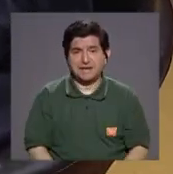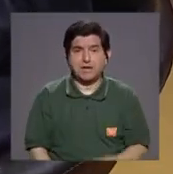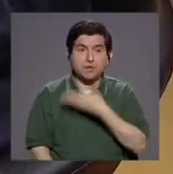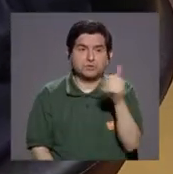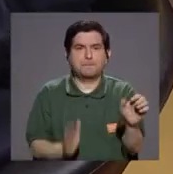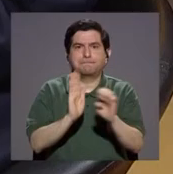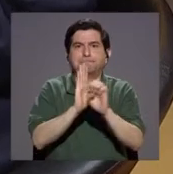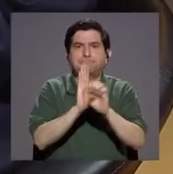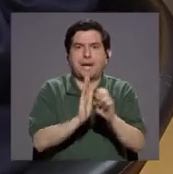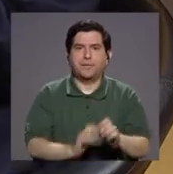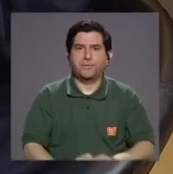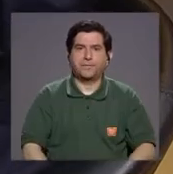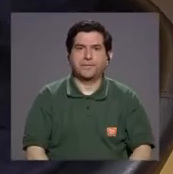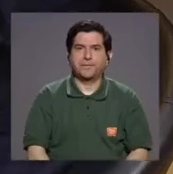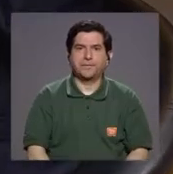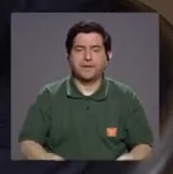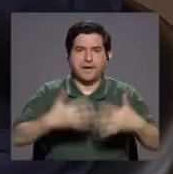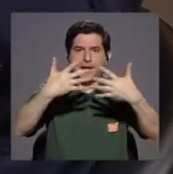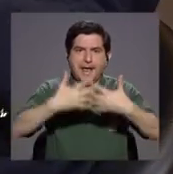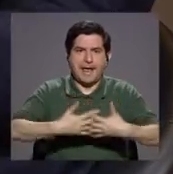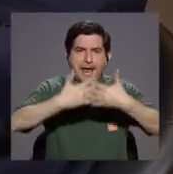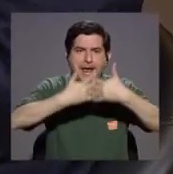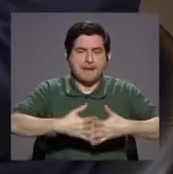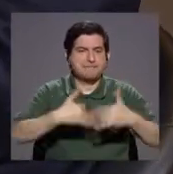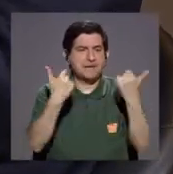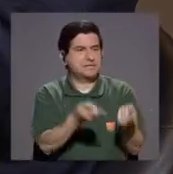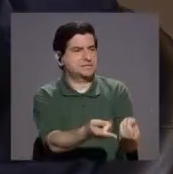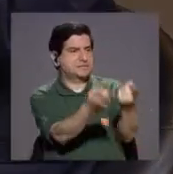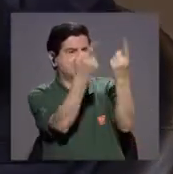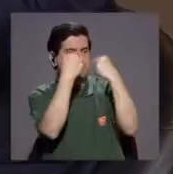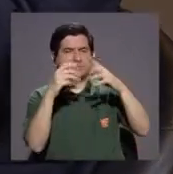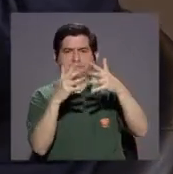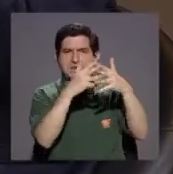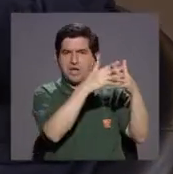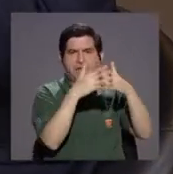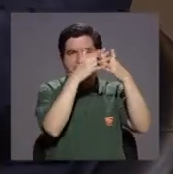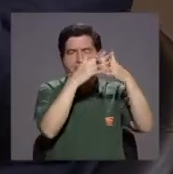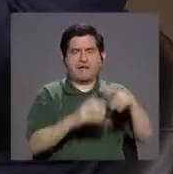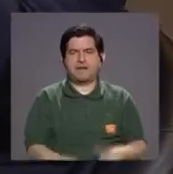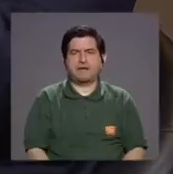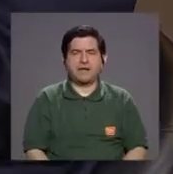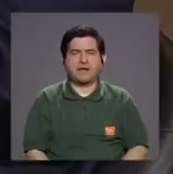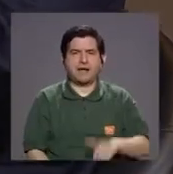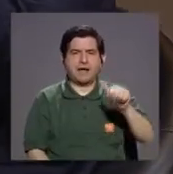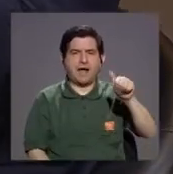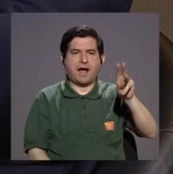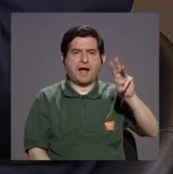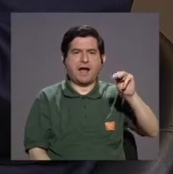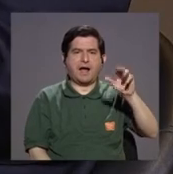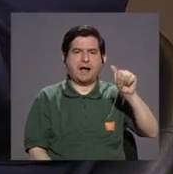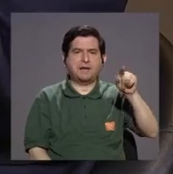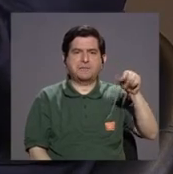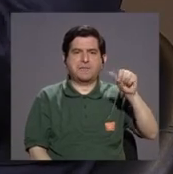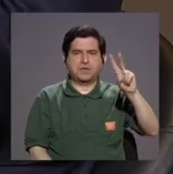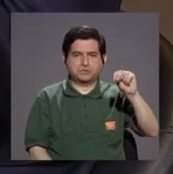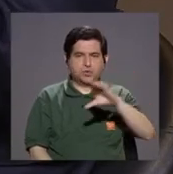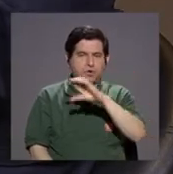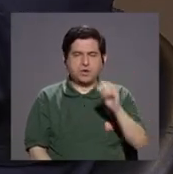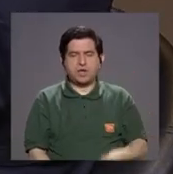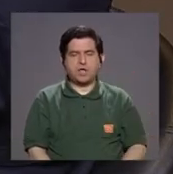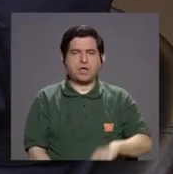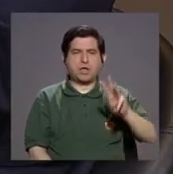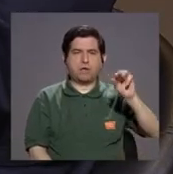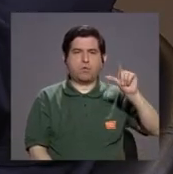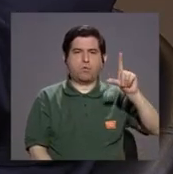ejemplo que las empresas que están viniendo de estados todas estas armas son igualmente etcétera que a